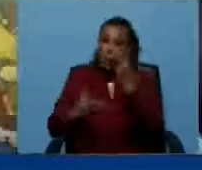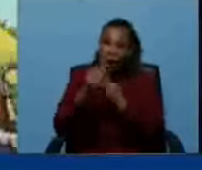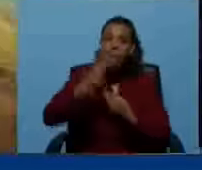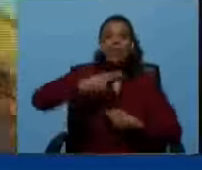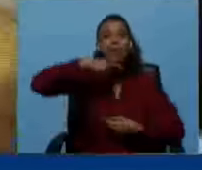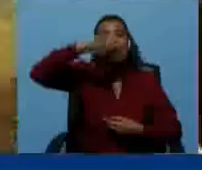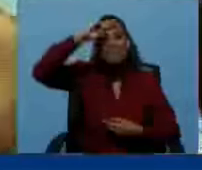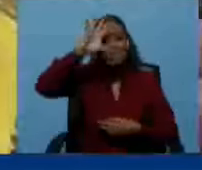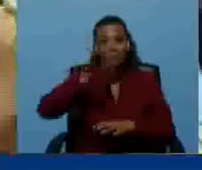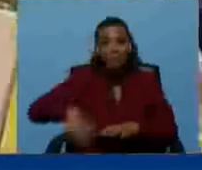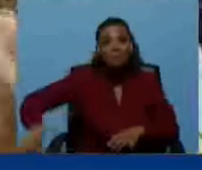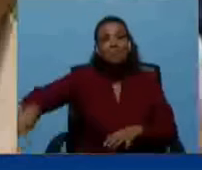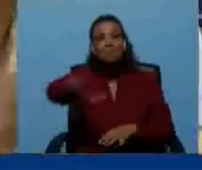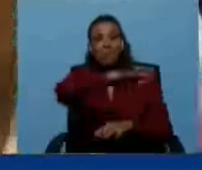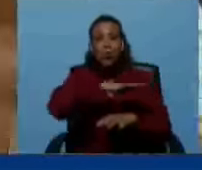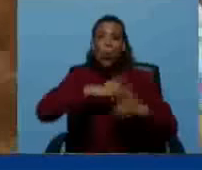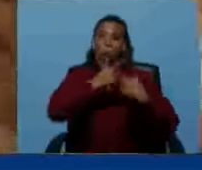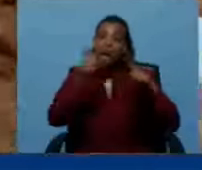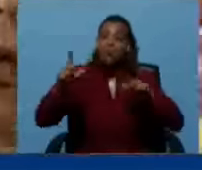Libertadores.